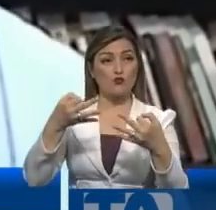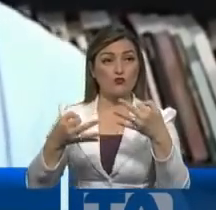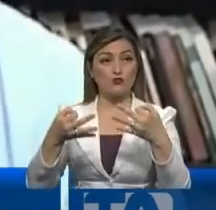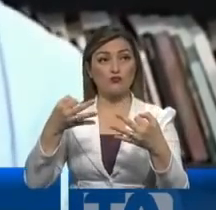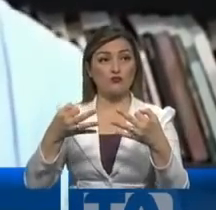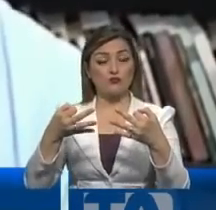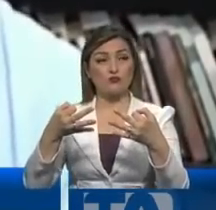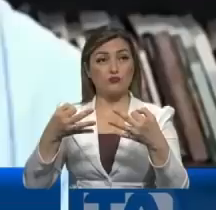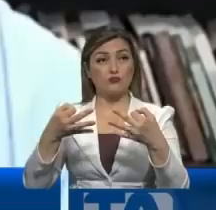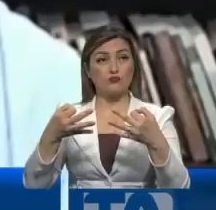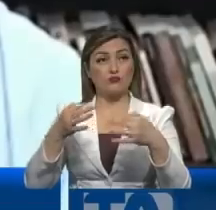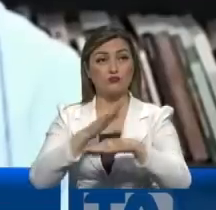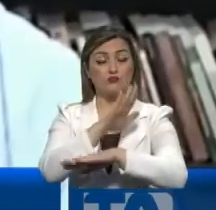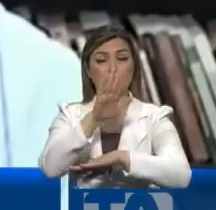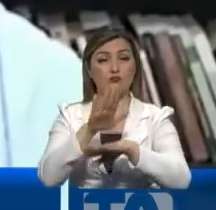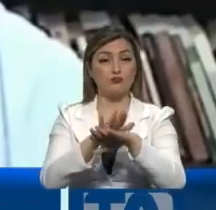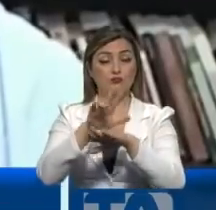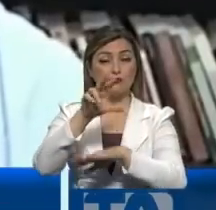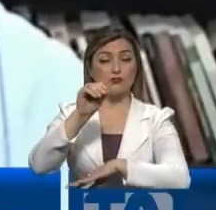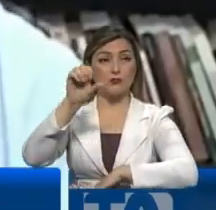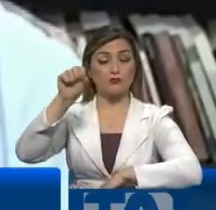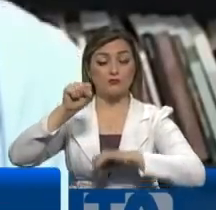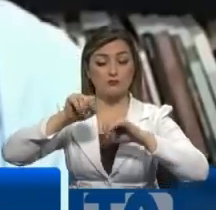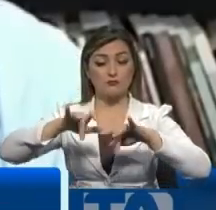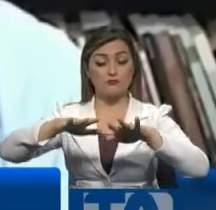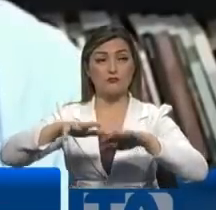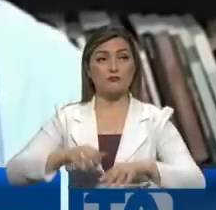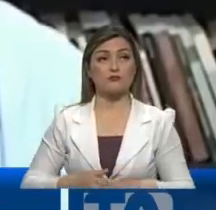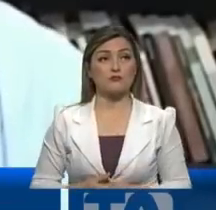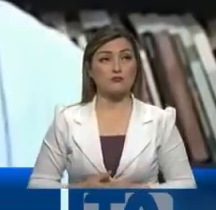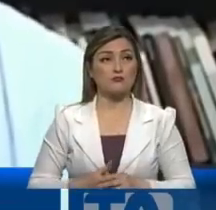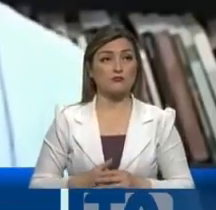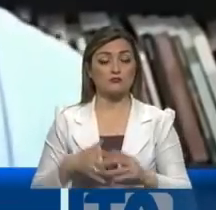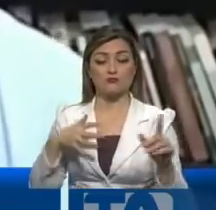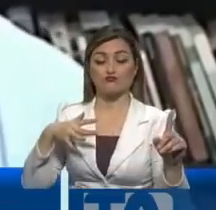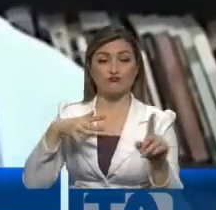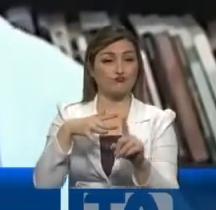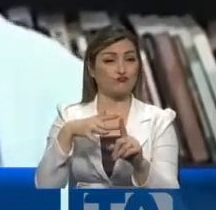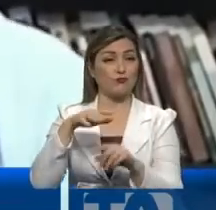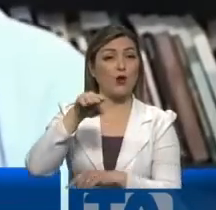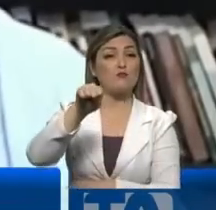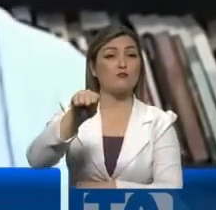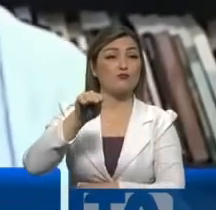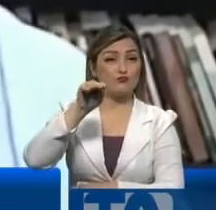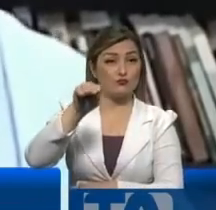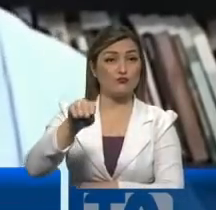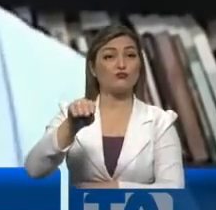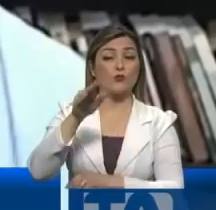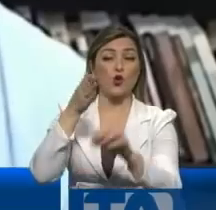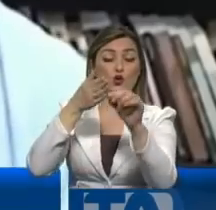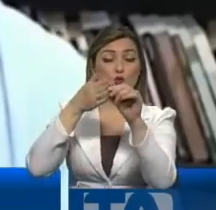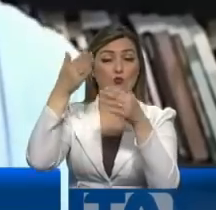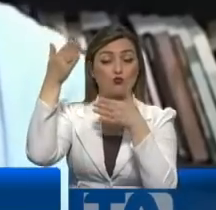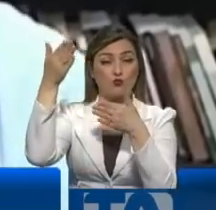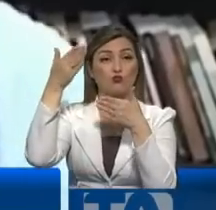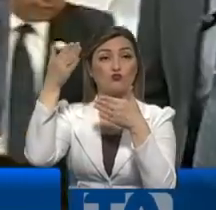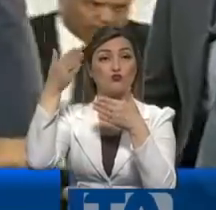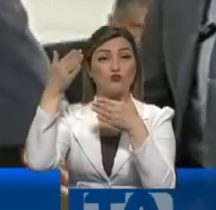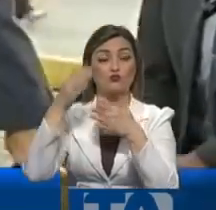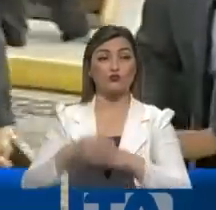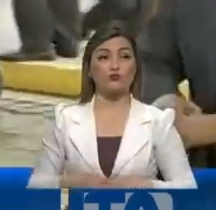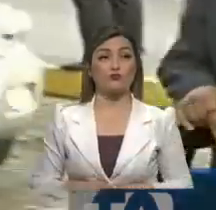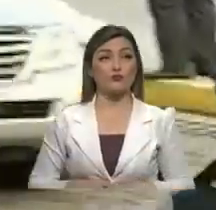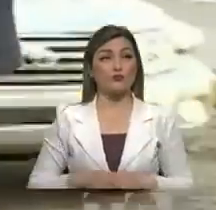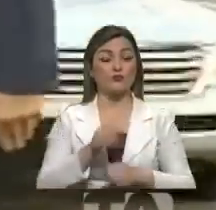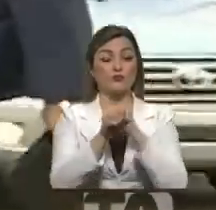por lo que ocurrió en el 30 de septiembre. No era un ataque, era una advertencia con un objetivo político inmediato.